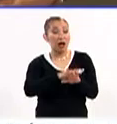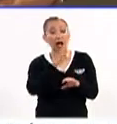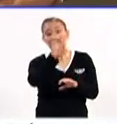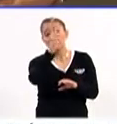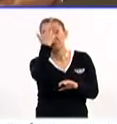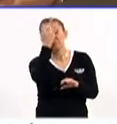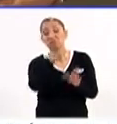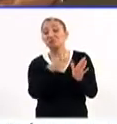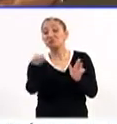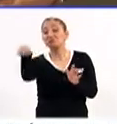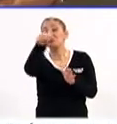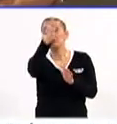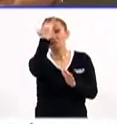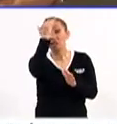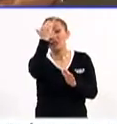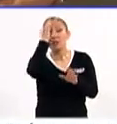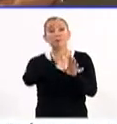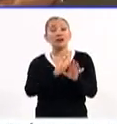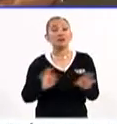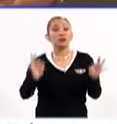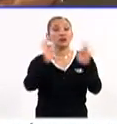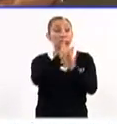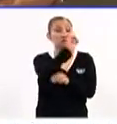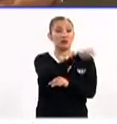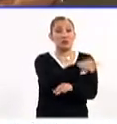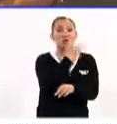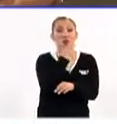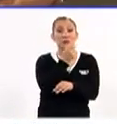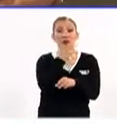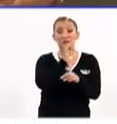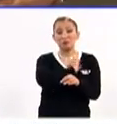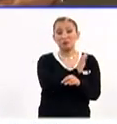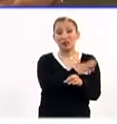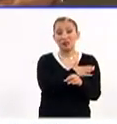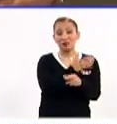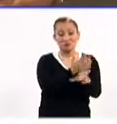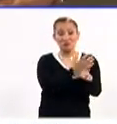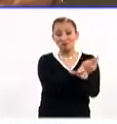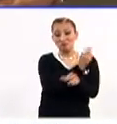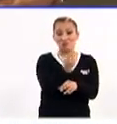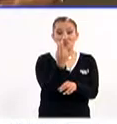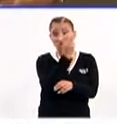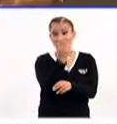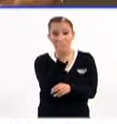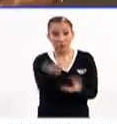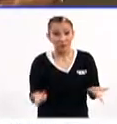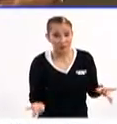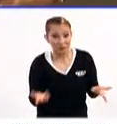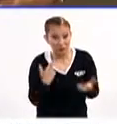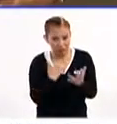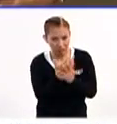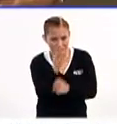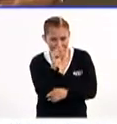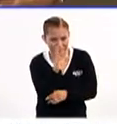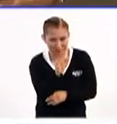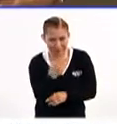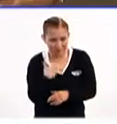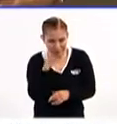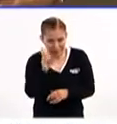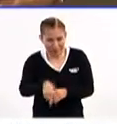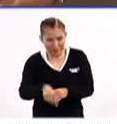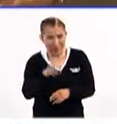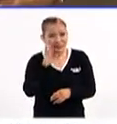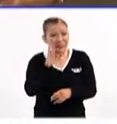mejor recordado y mucho más importante que el varón español que la acompañó. Entonces, claro, no es exagerado desde esa